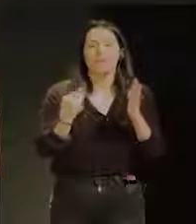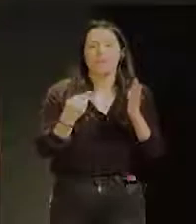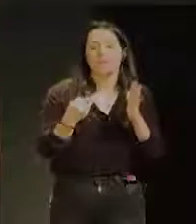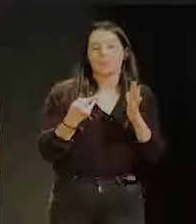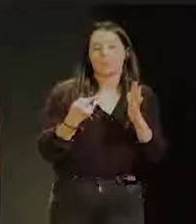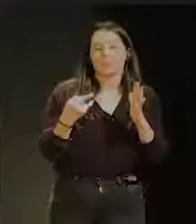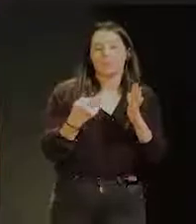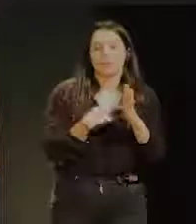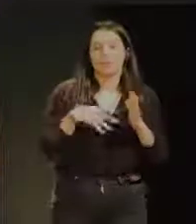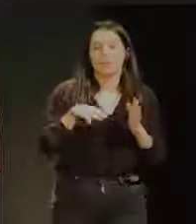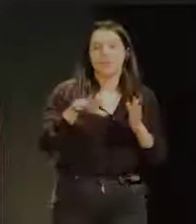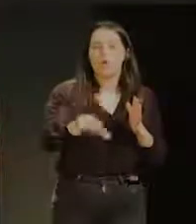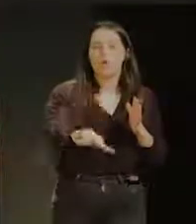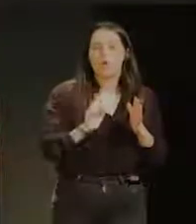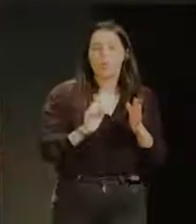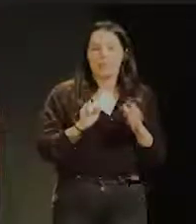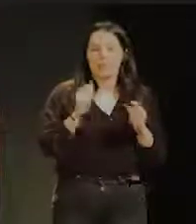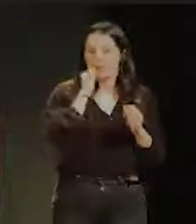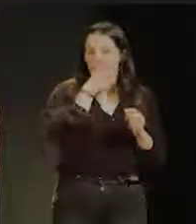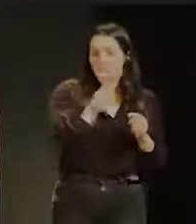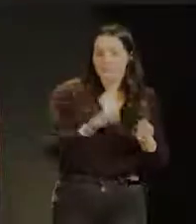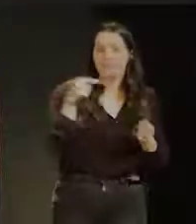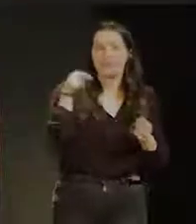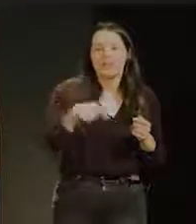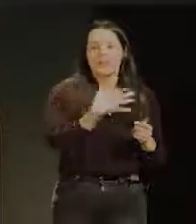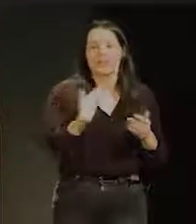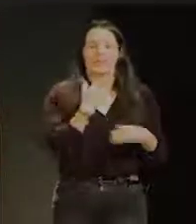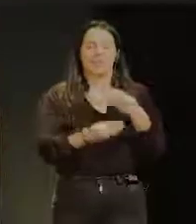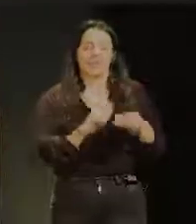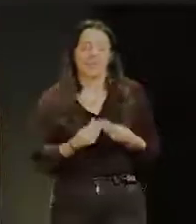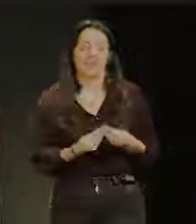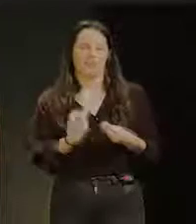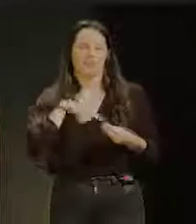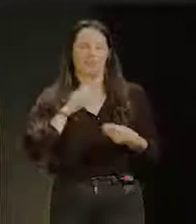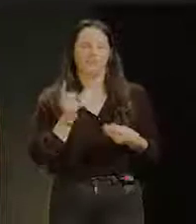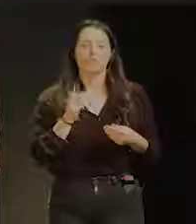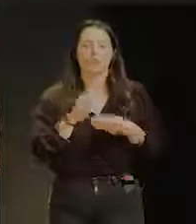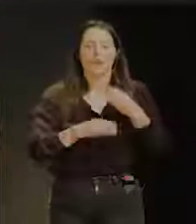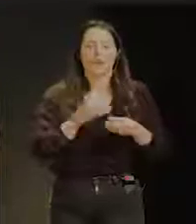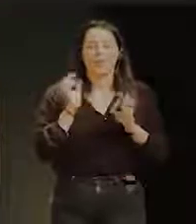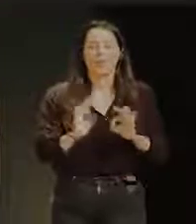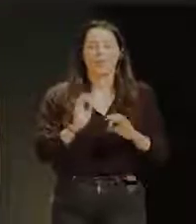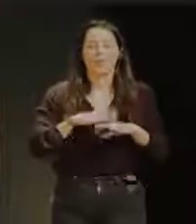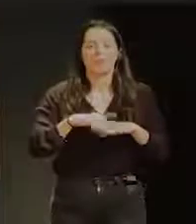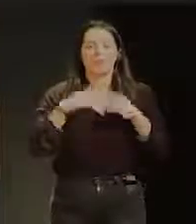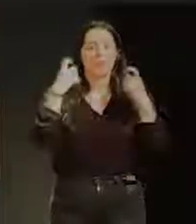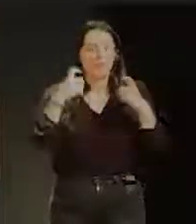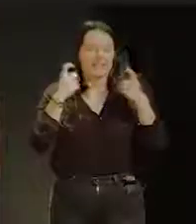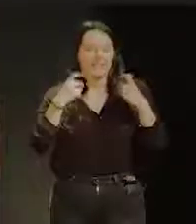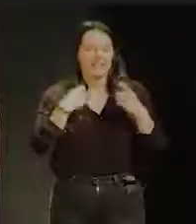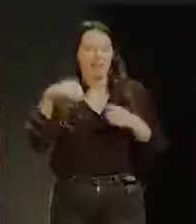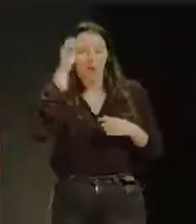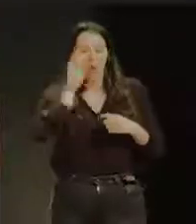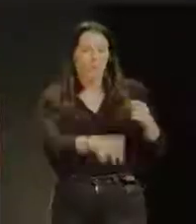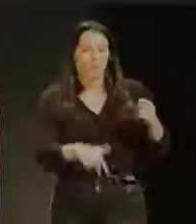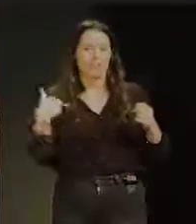comprador anónimo, pues esto es lo que quieren hacer. Nosotros hacemos esto para intentar tener una visión general de cuál